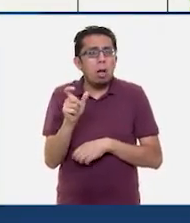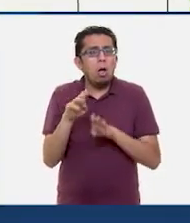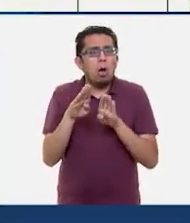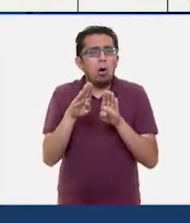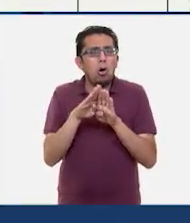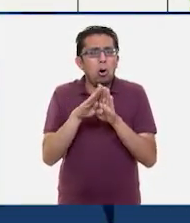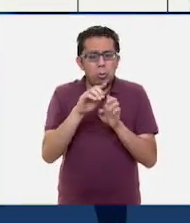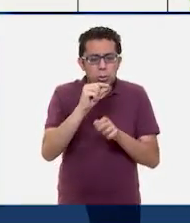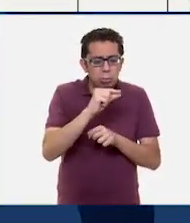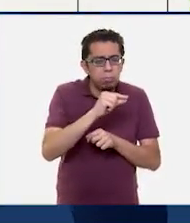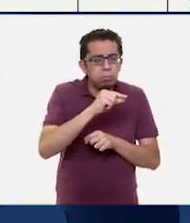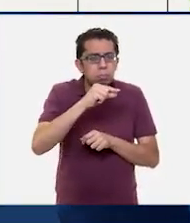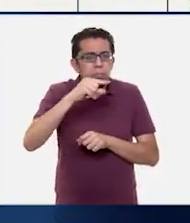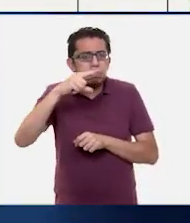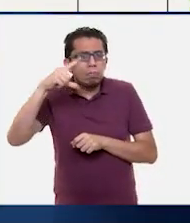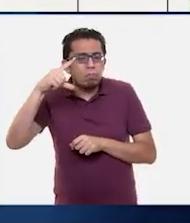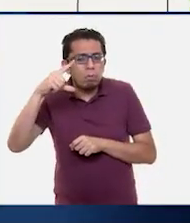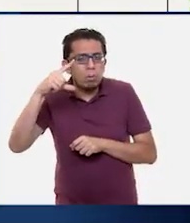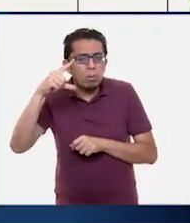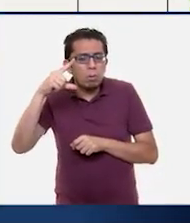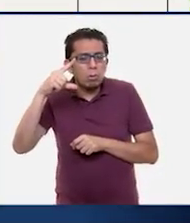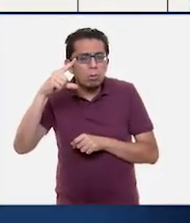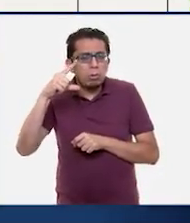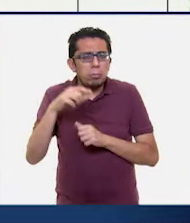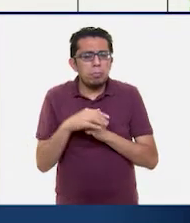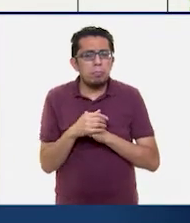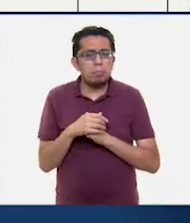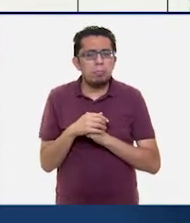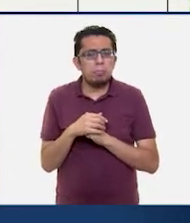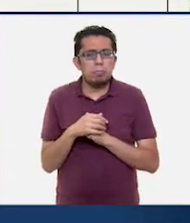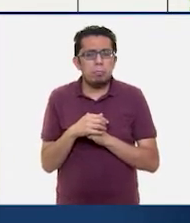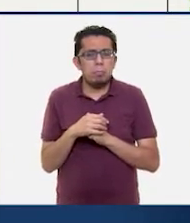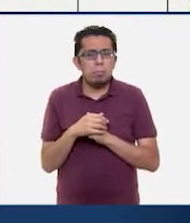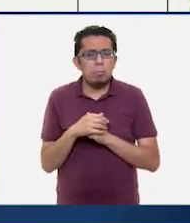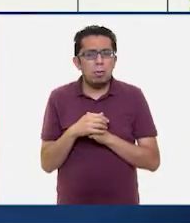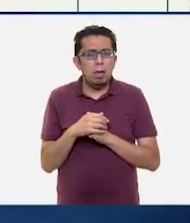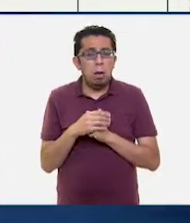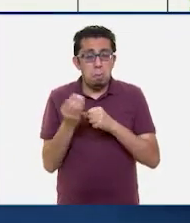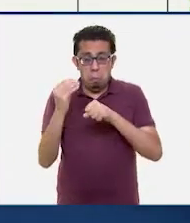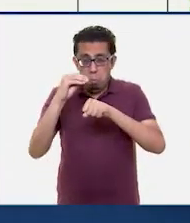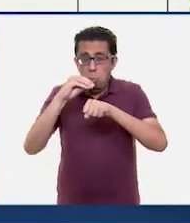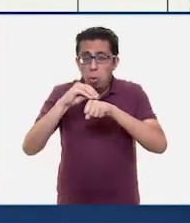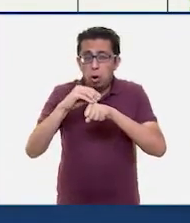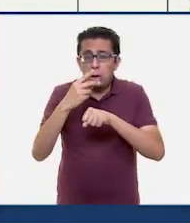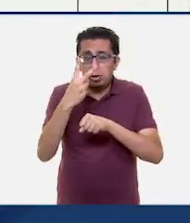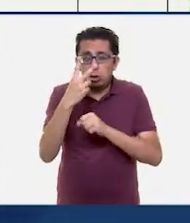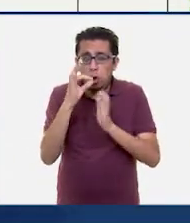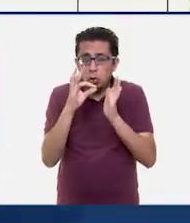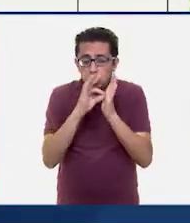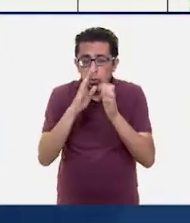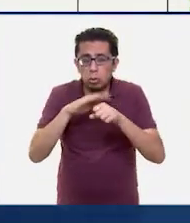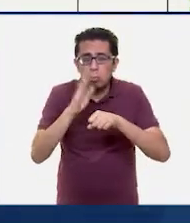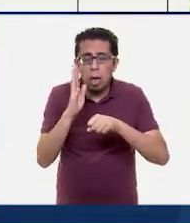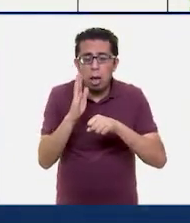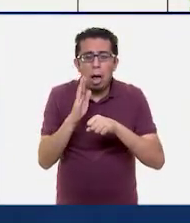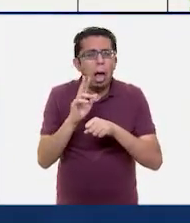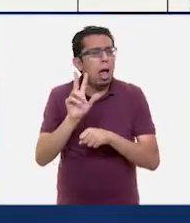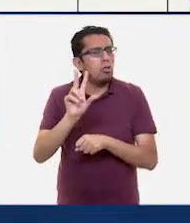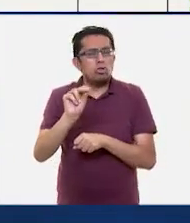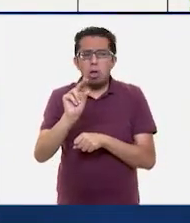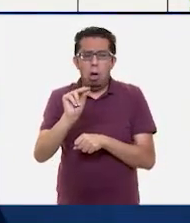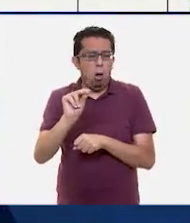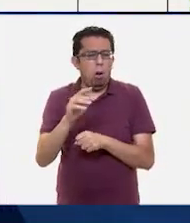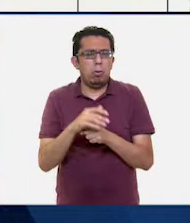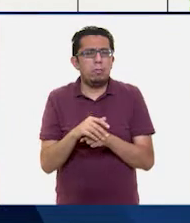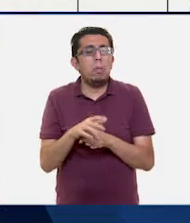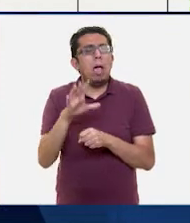aumenta? ¿Se tiene que aumentar 2 puntos para formar la segunda figura? No, la siguiente figura